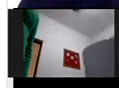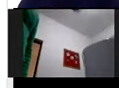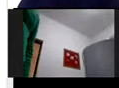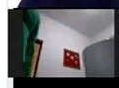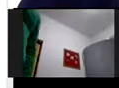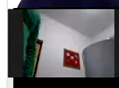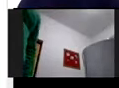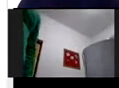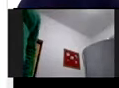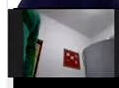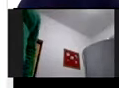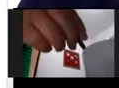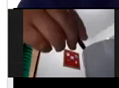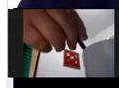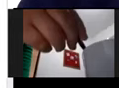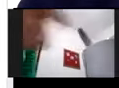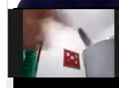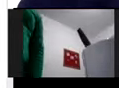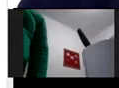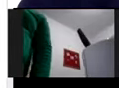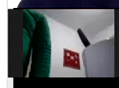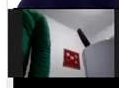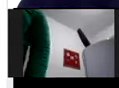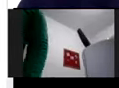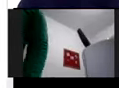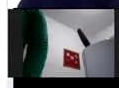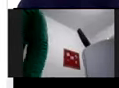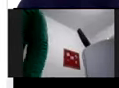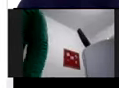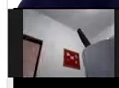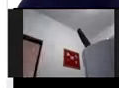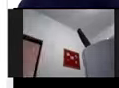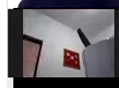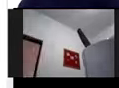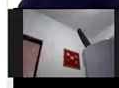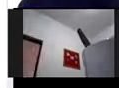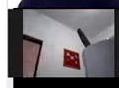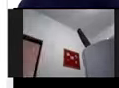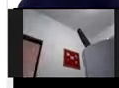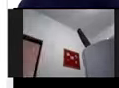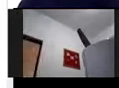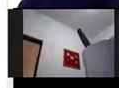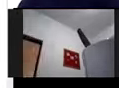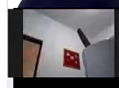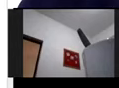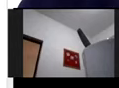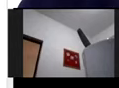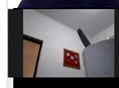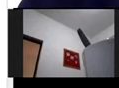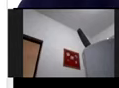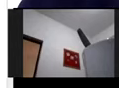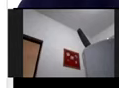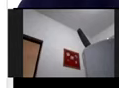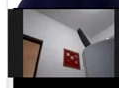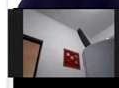sean de los prioritarios o sean de los conexos. Y como esta ley es una ley nueva, como verán, recientemente